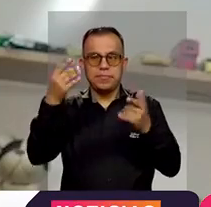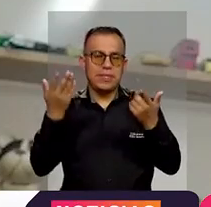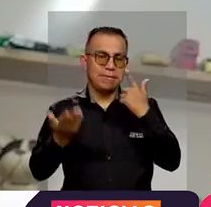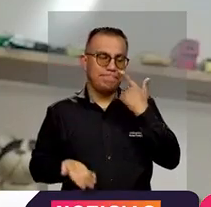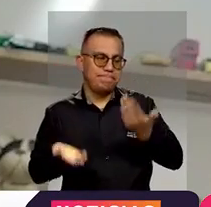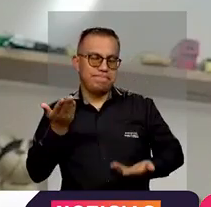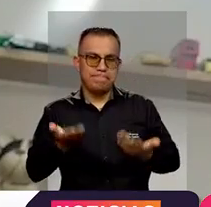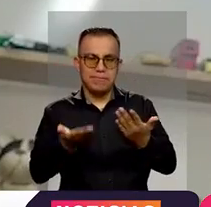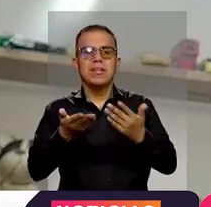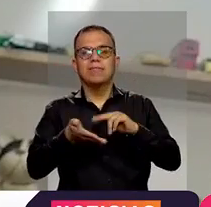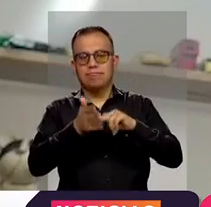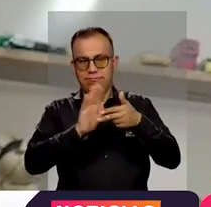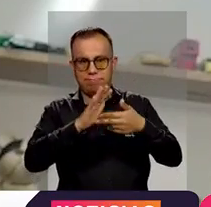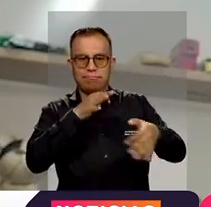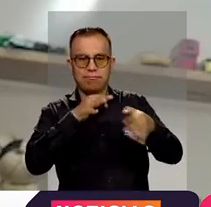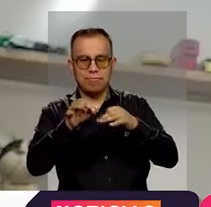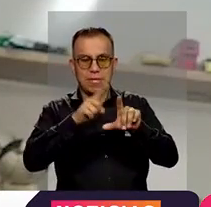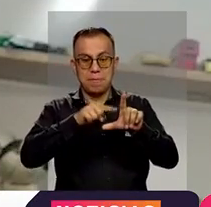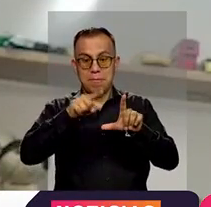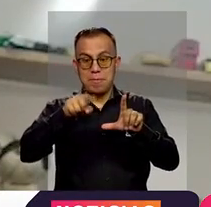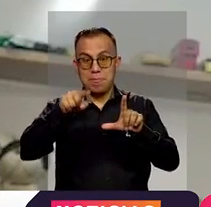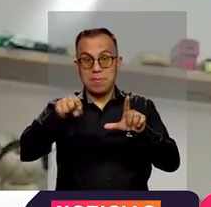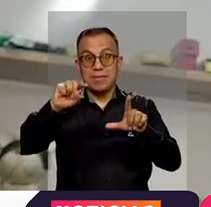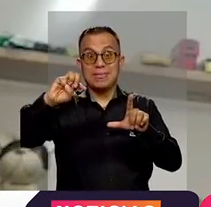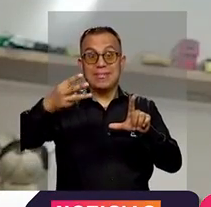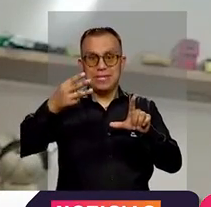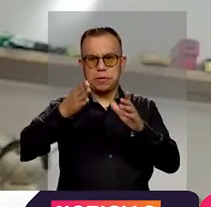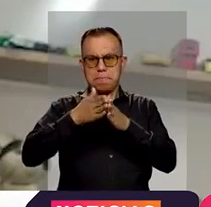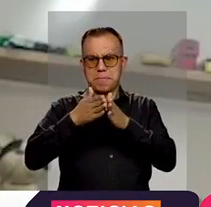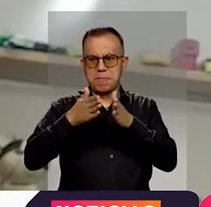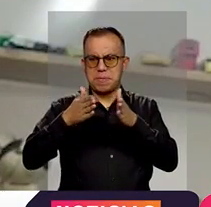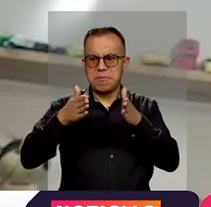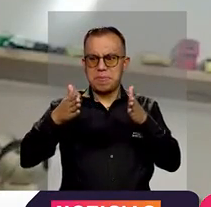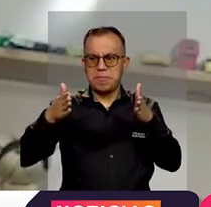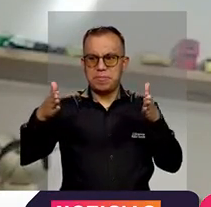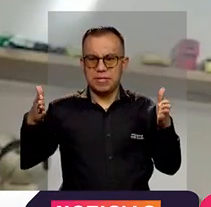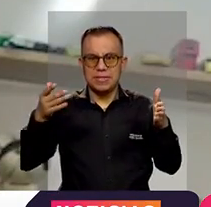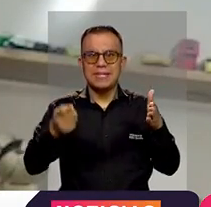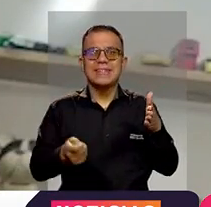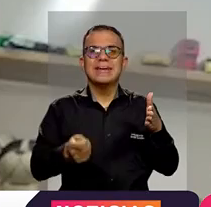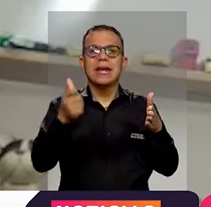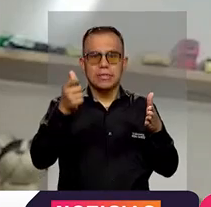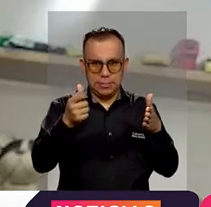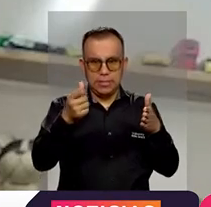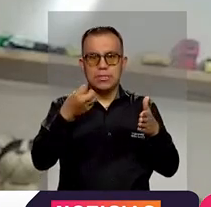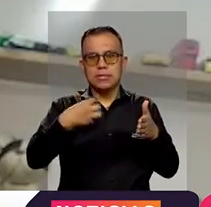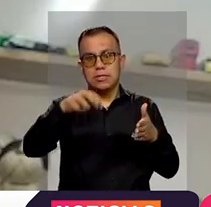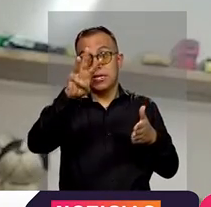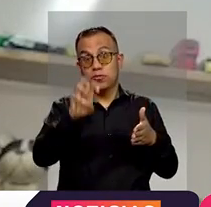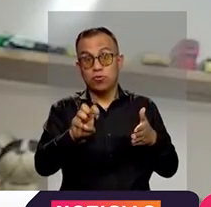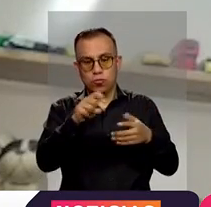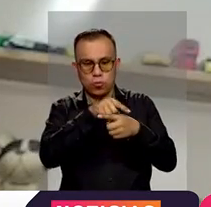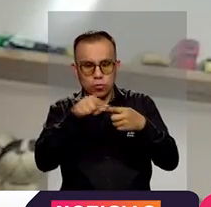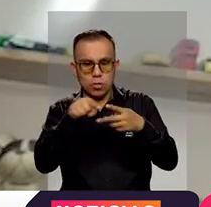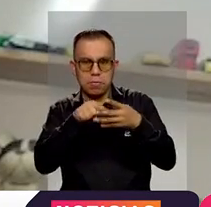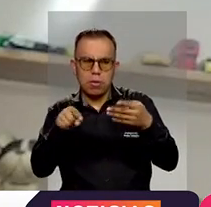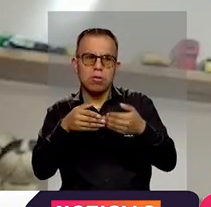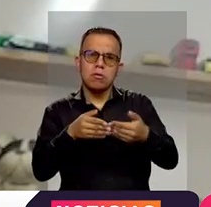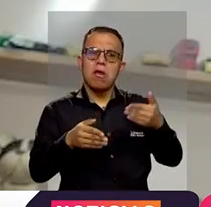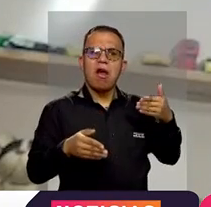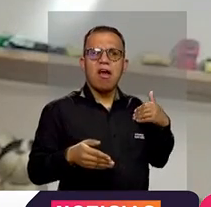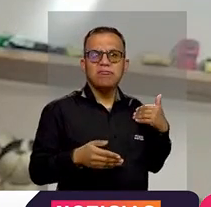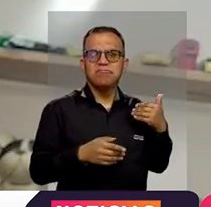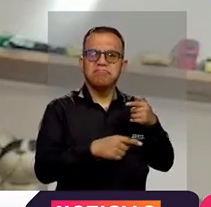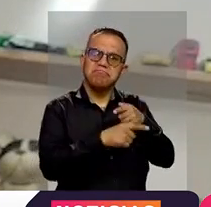Eso puede estar explicando ese tercer pico tan intenso y prolongado que duró casi 18 semanas, mientras los otros picos habían